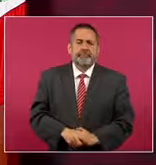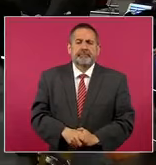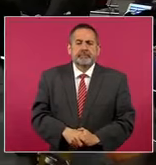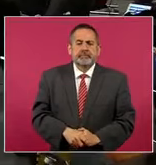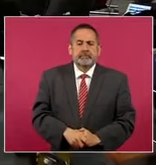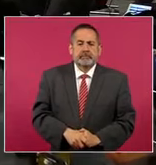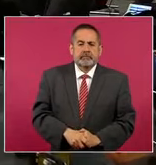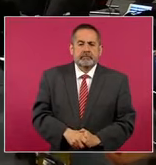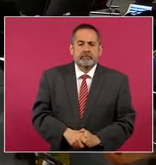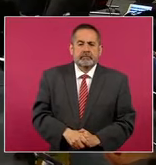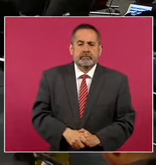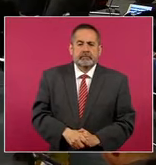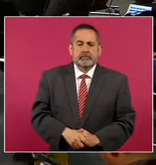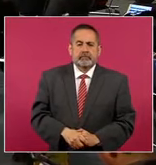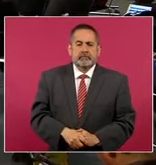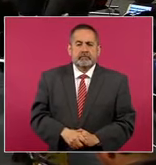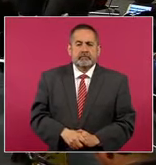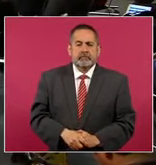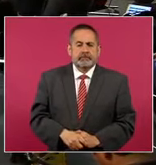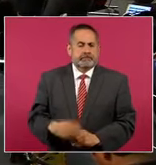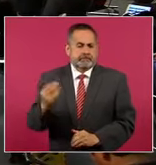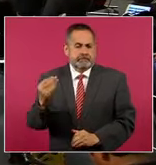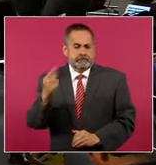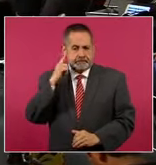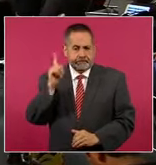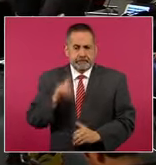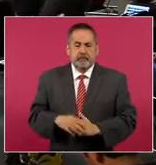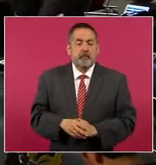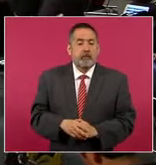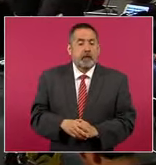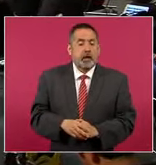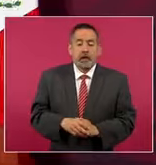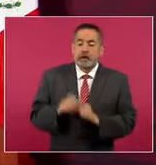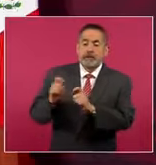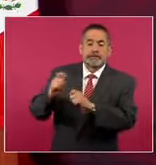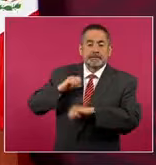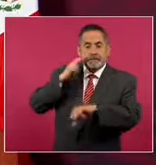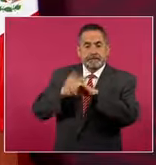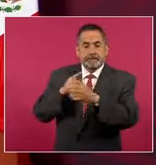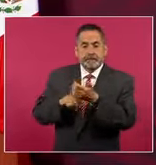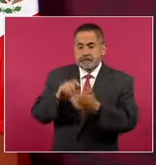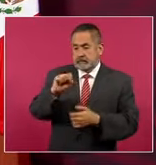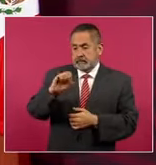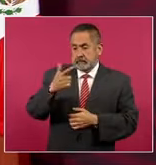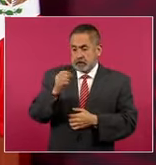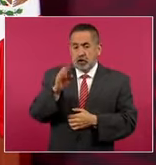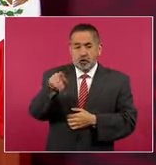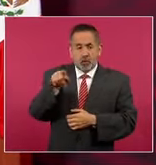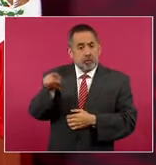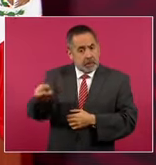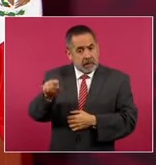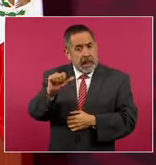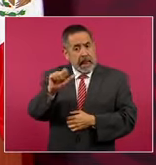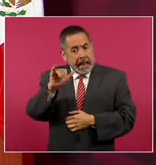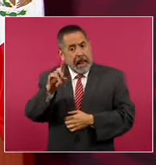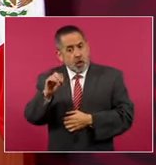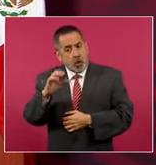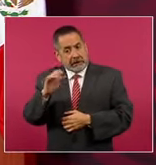resolver el tema de la creación de este Banco Nacional de Datos? Lo está viendo la Secretaría de Gobernación, lo está viendo Alejandro